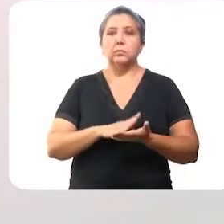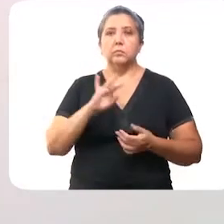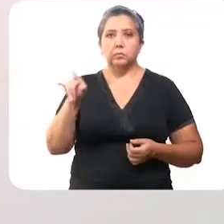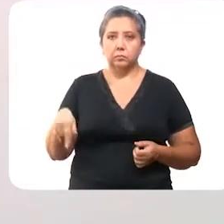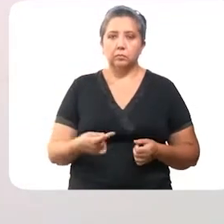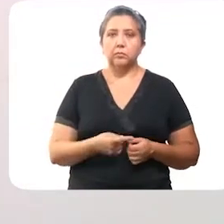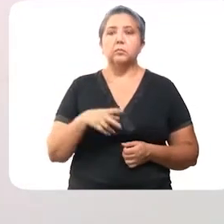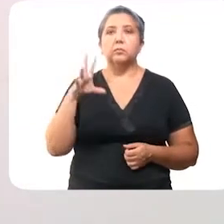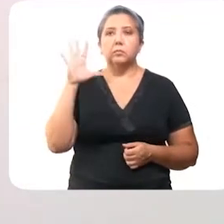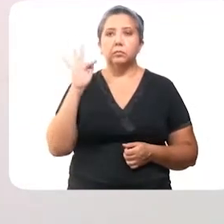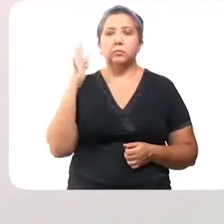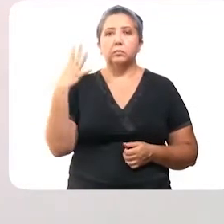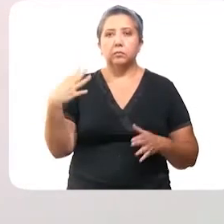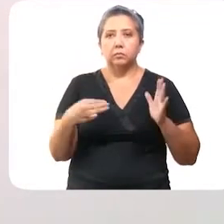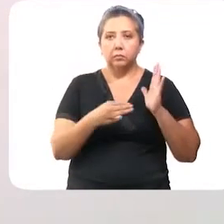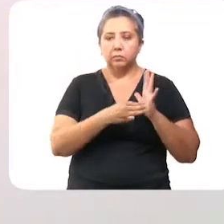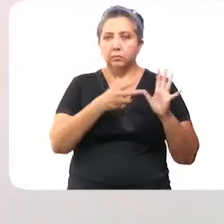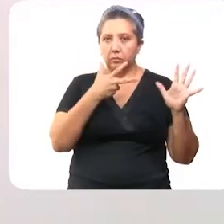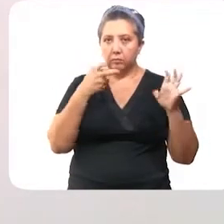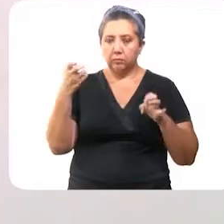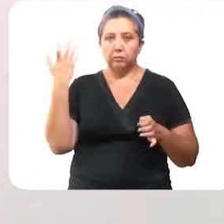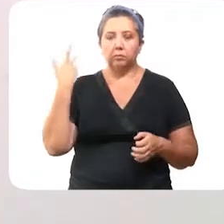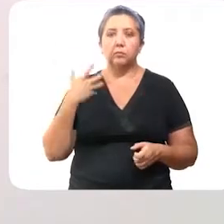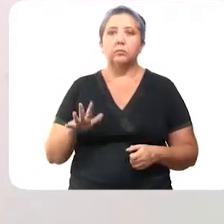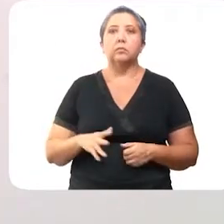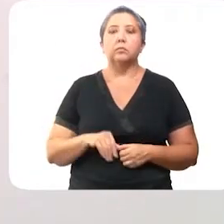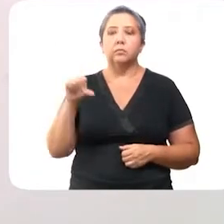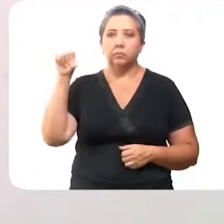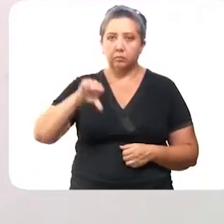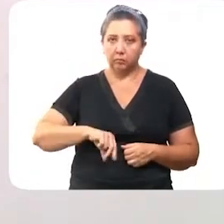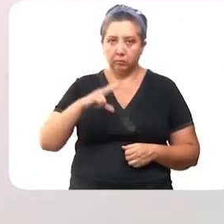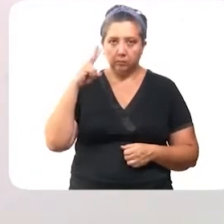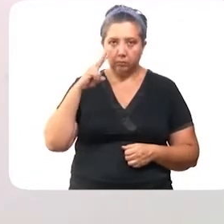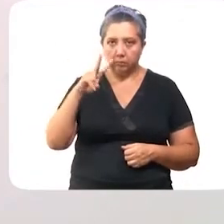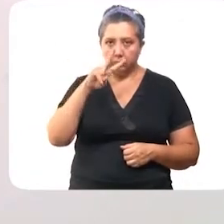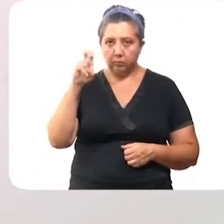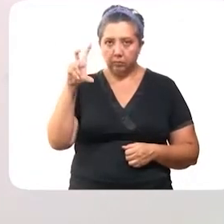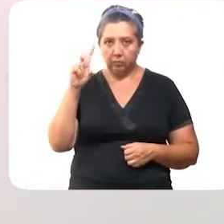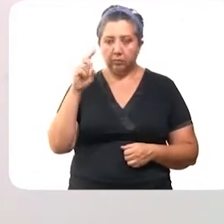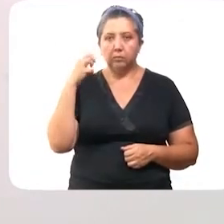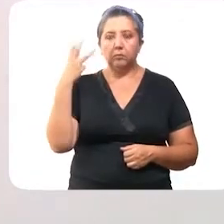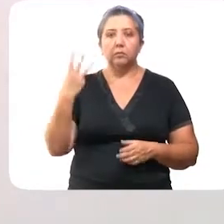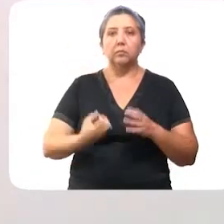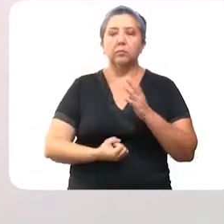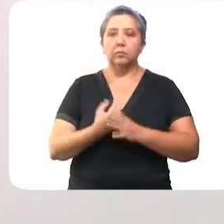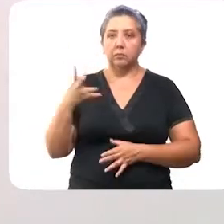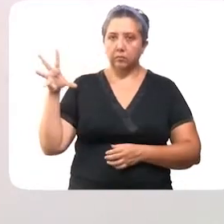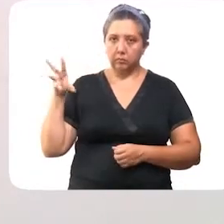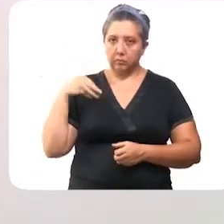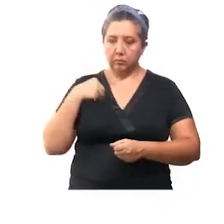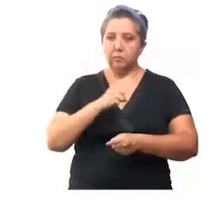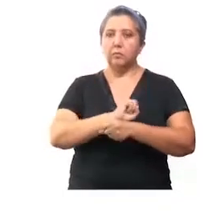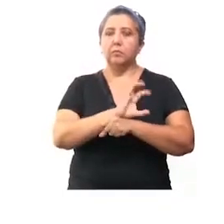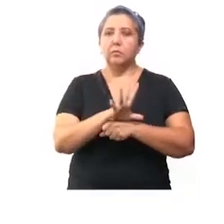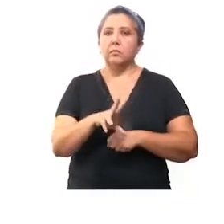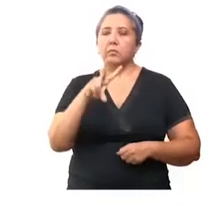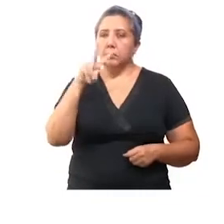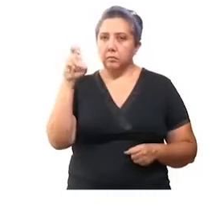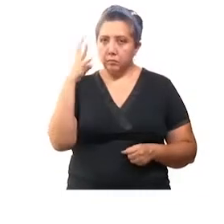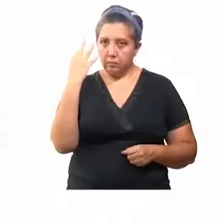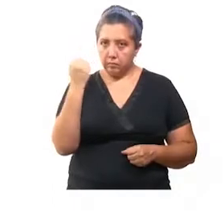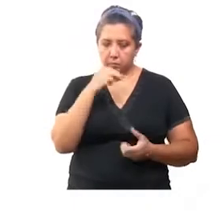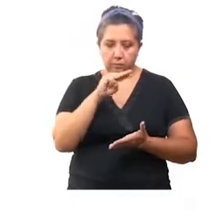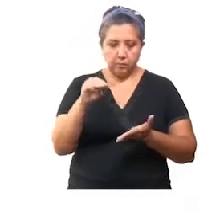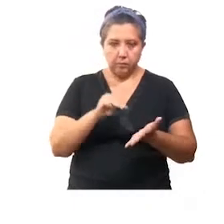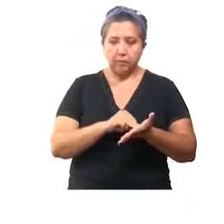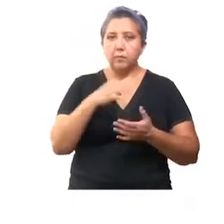registrados, que es 44.810. Hoy se detectaron 233 nuevos contagios de coronavirus, 209